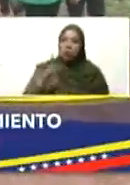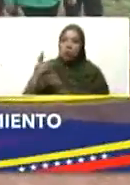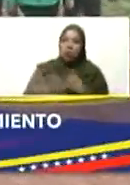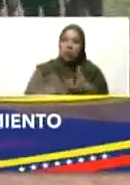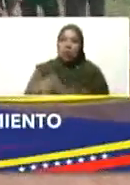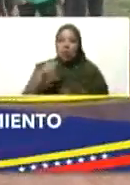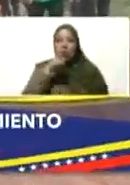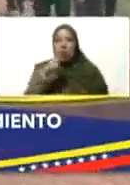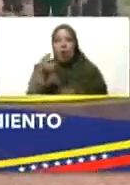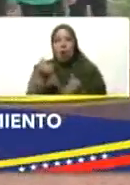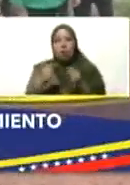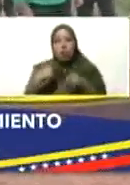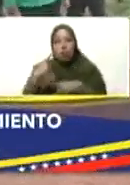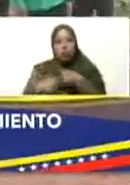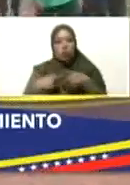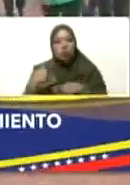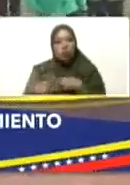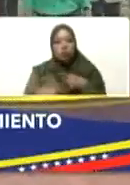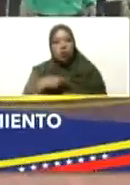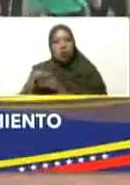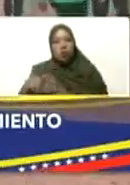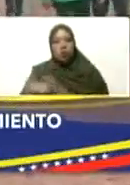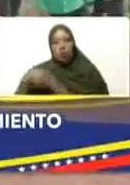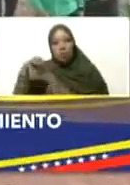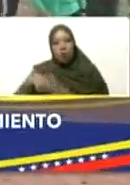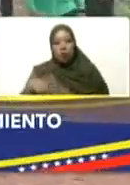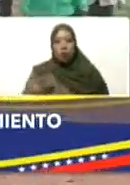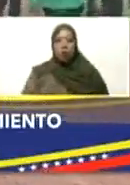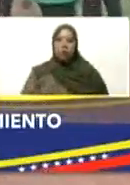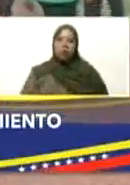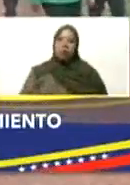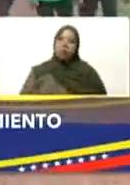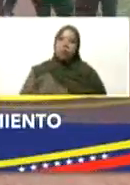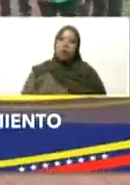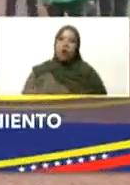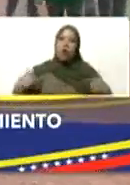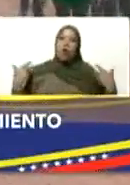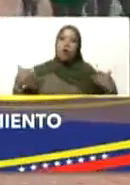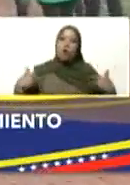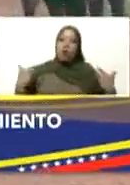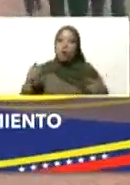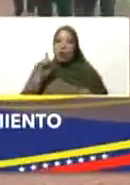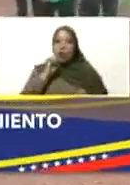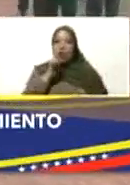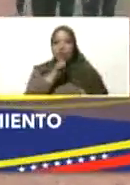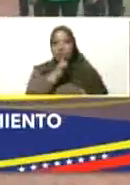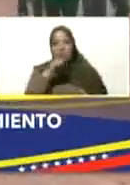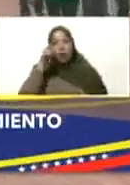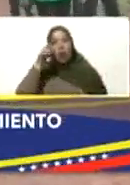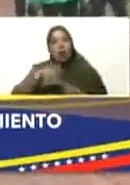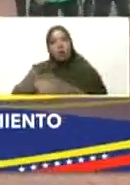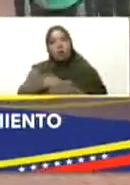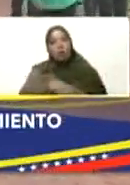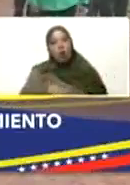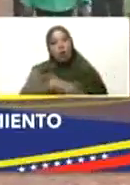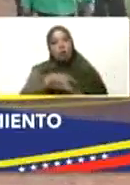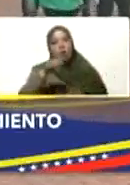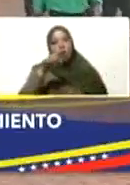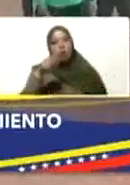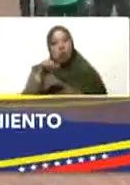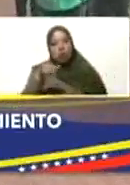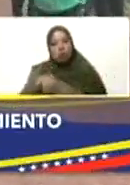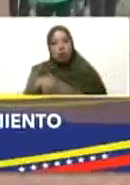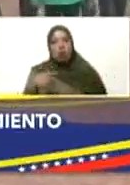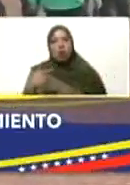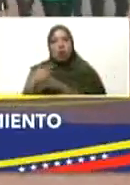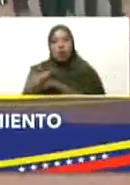sector económico productivo de nuestro país. Nosotros estamos muy contentos, en nombre del pueblo del estado Monagas, de recibirle aquí en la